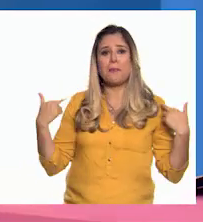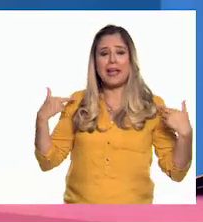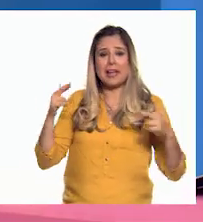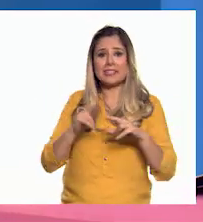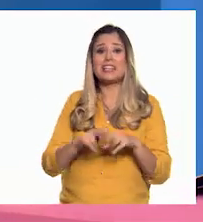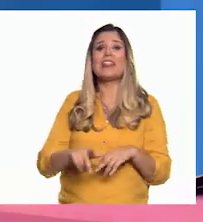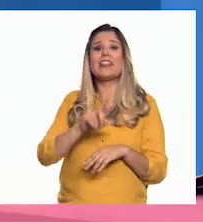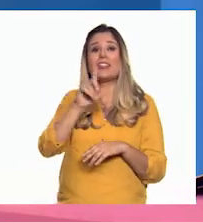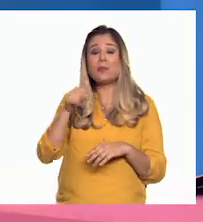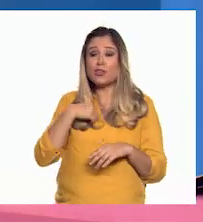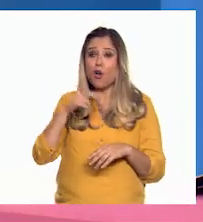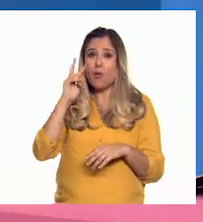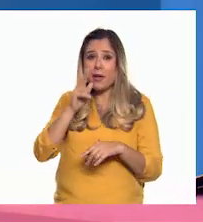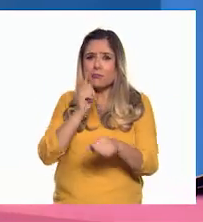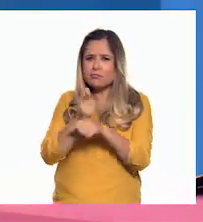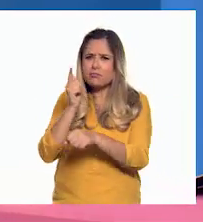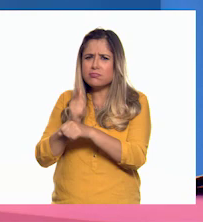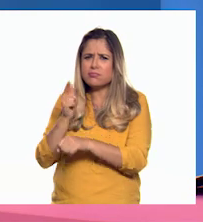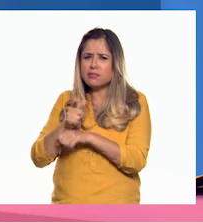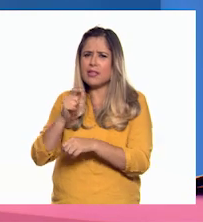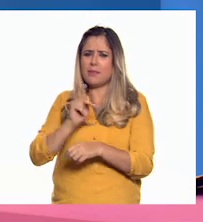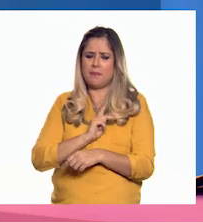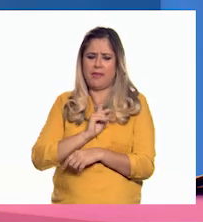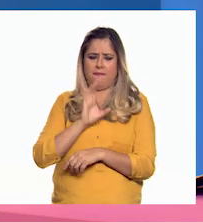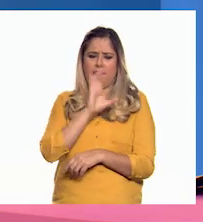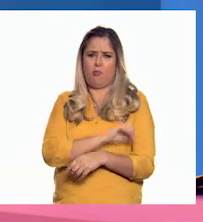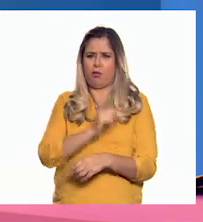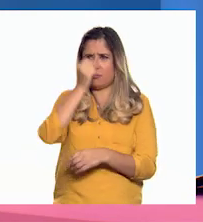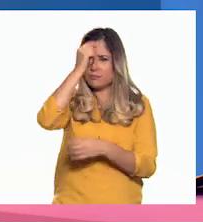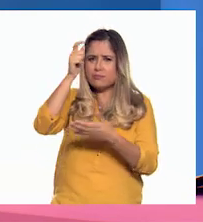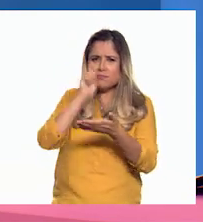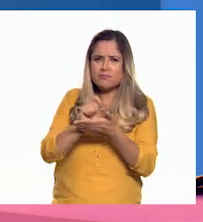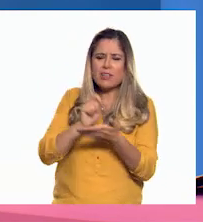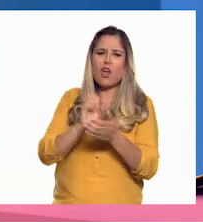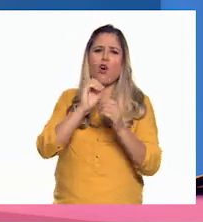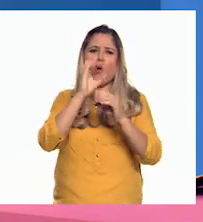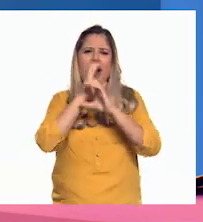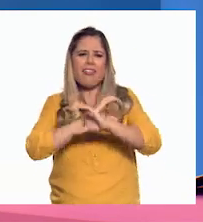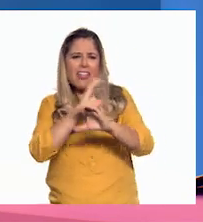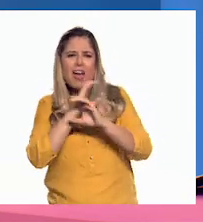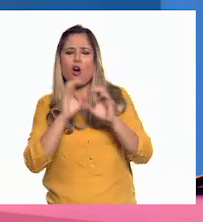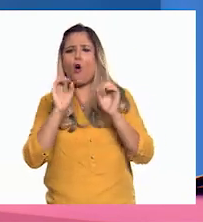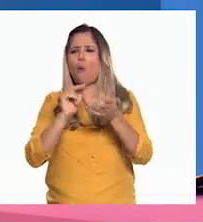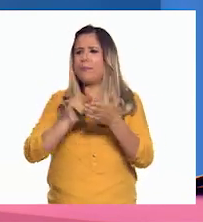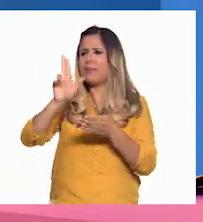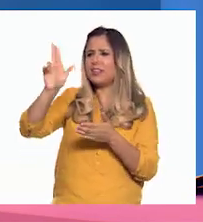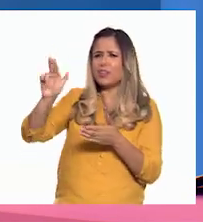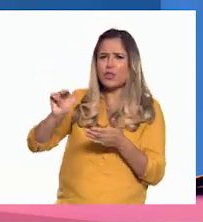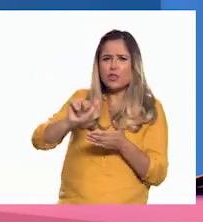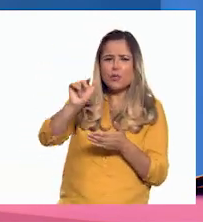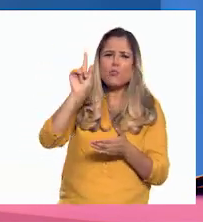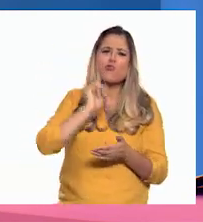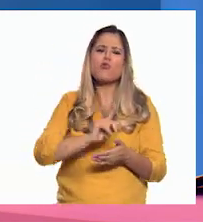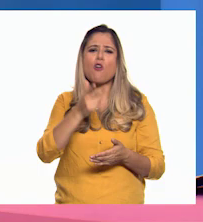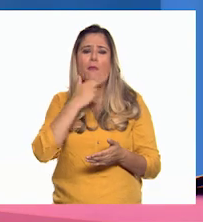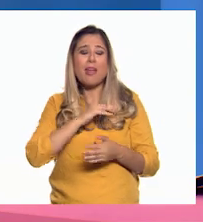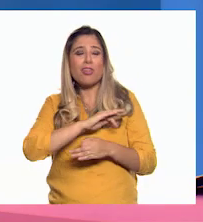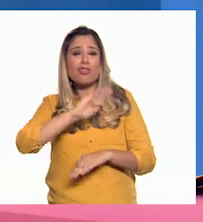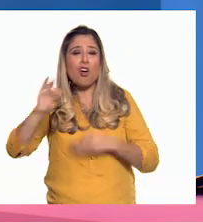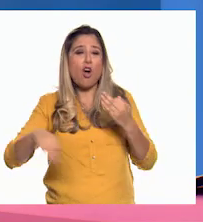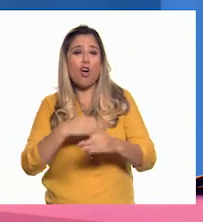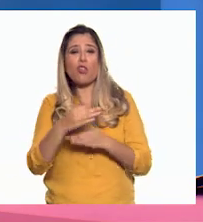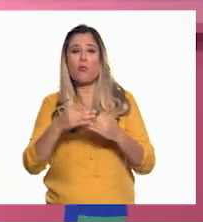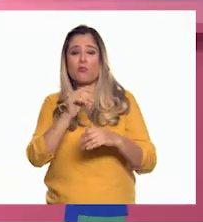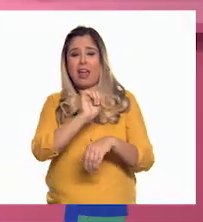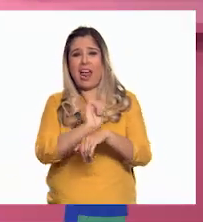lo he comprobado con algunos de mis escritores y escritoras favoritos, o cantantes, pintores y pintoras también, con todos los artistas en